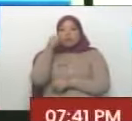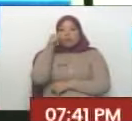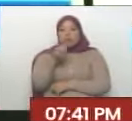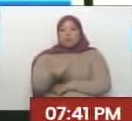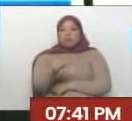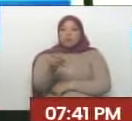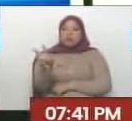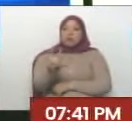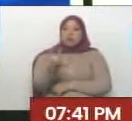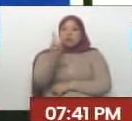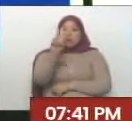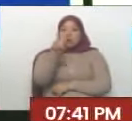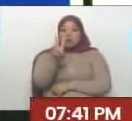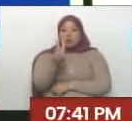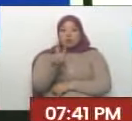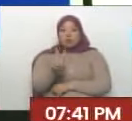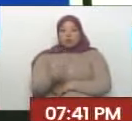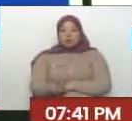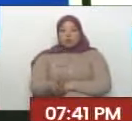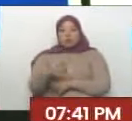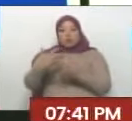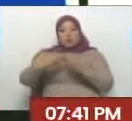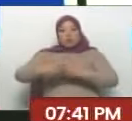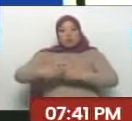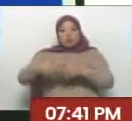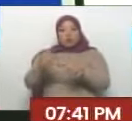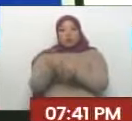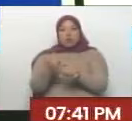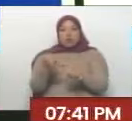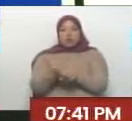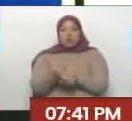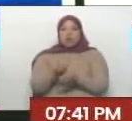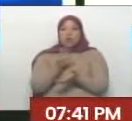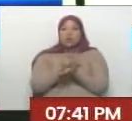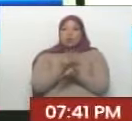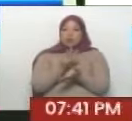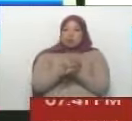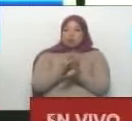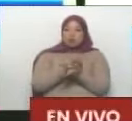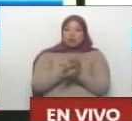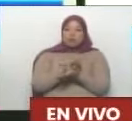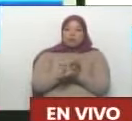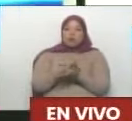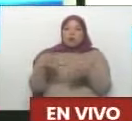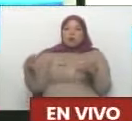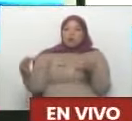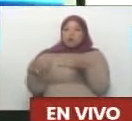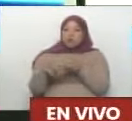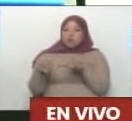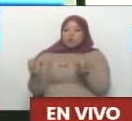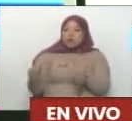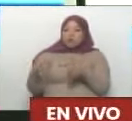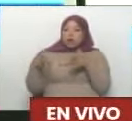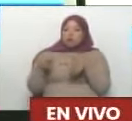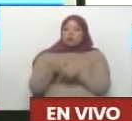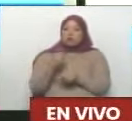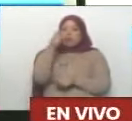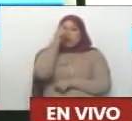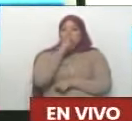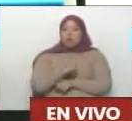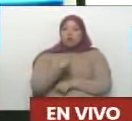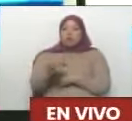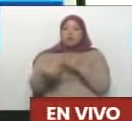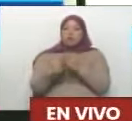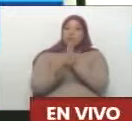de Venezuela todos los días, le digo a los empresarios, tranquilo, que el equipo gana y nosotros este año